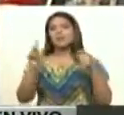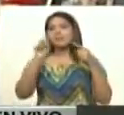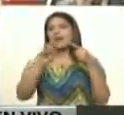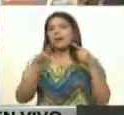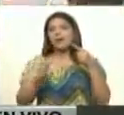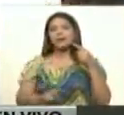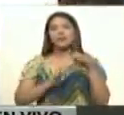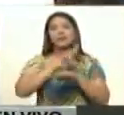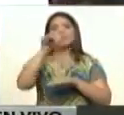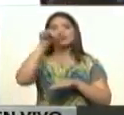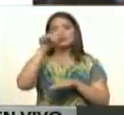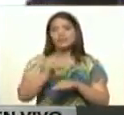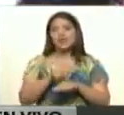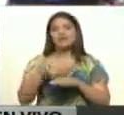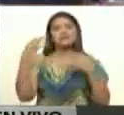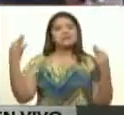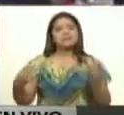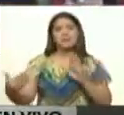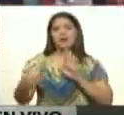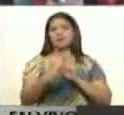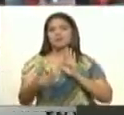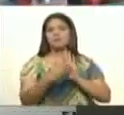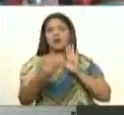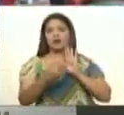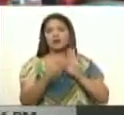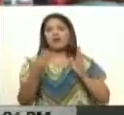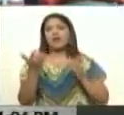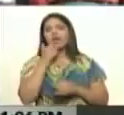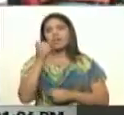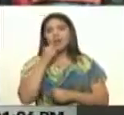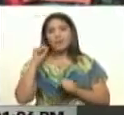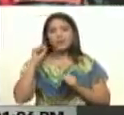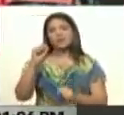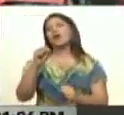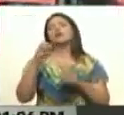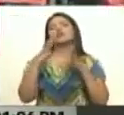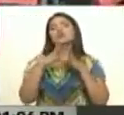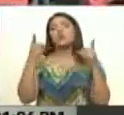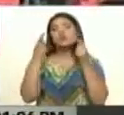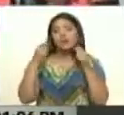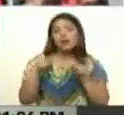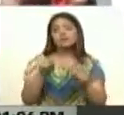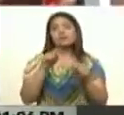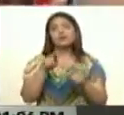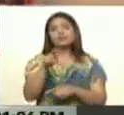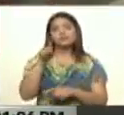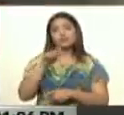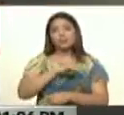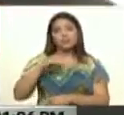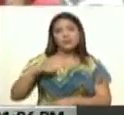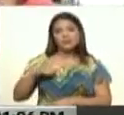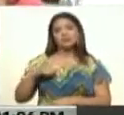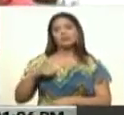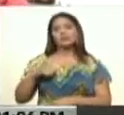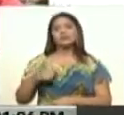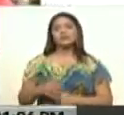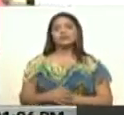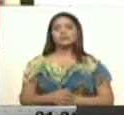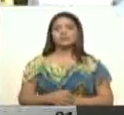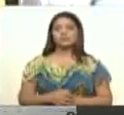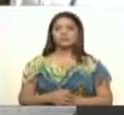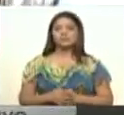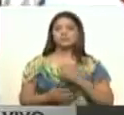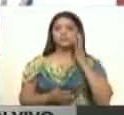nacional de los ataques permanentes, del sabotaje y de todo intento de privatización que retrogradaría